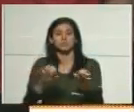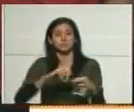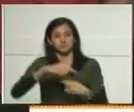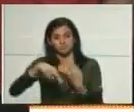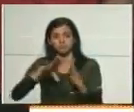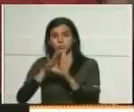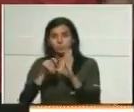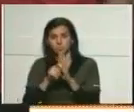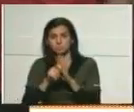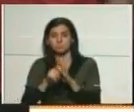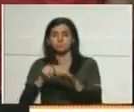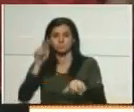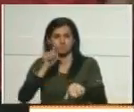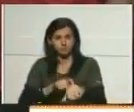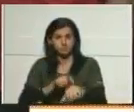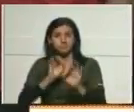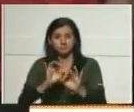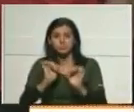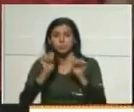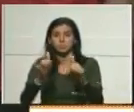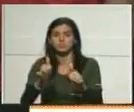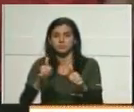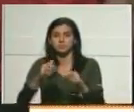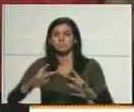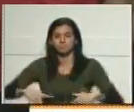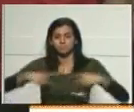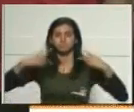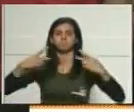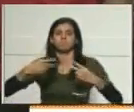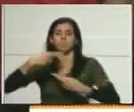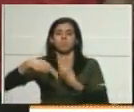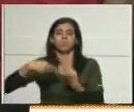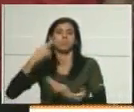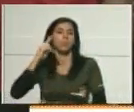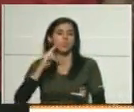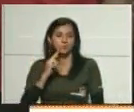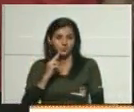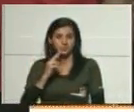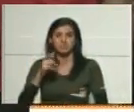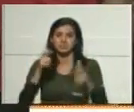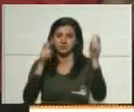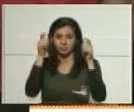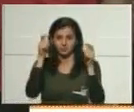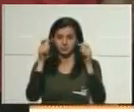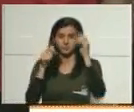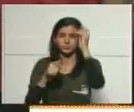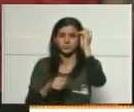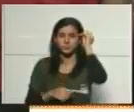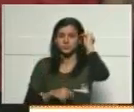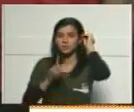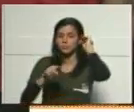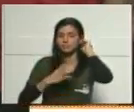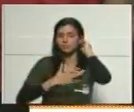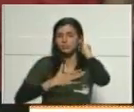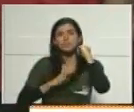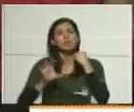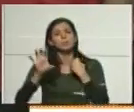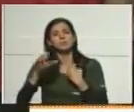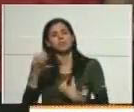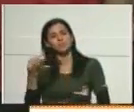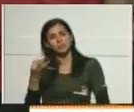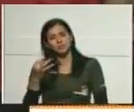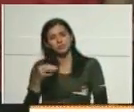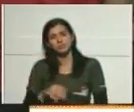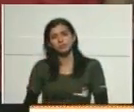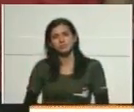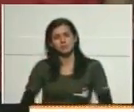que marque el renacimiento del bolivarianismo, del chavismo y del patriotismo verdadero de Venezuela.